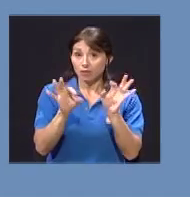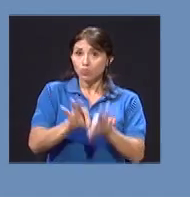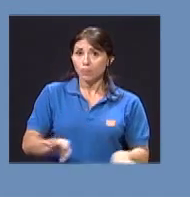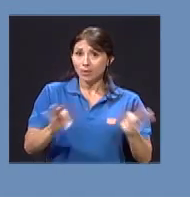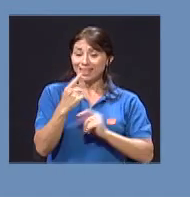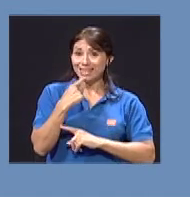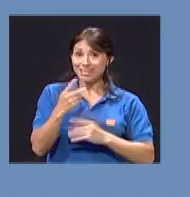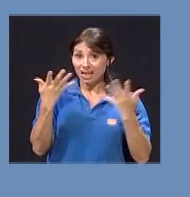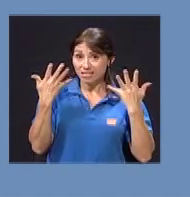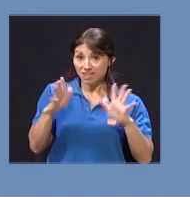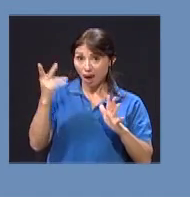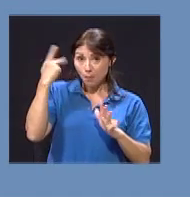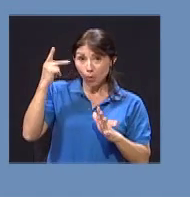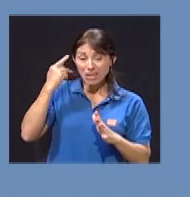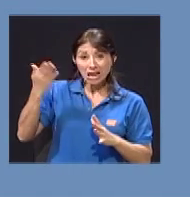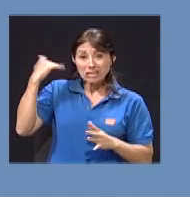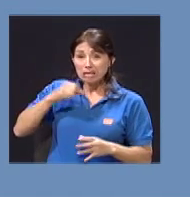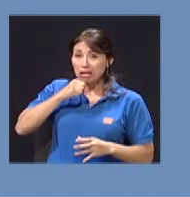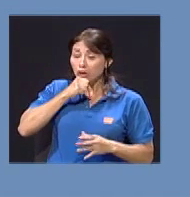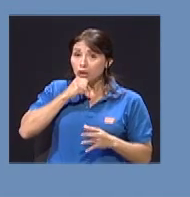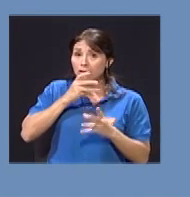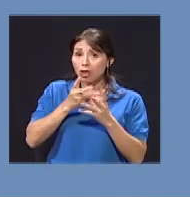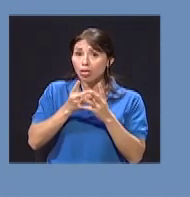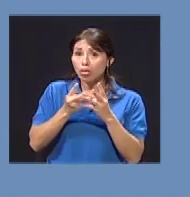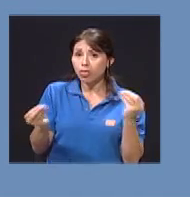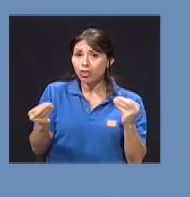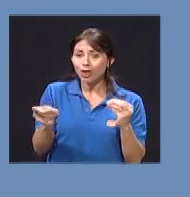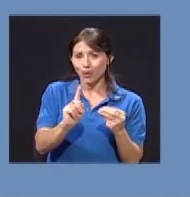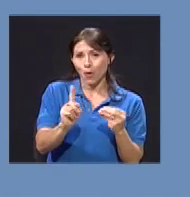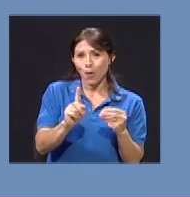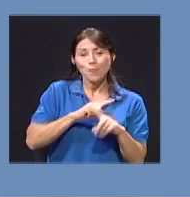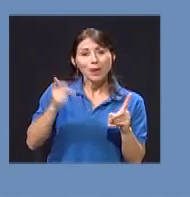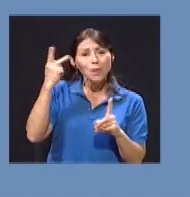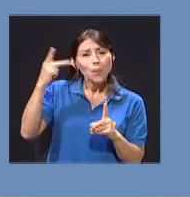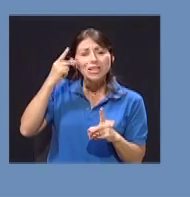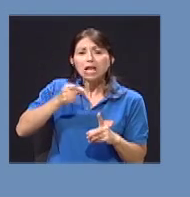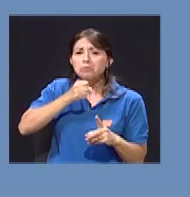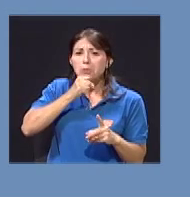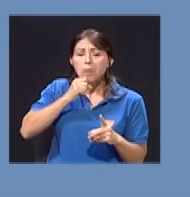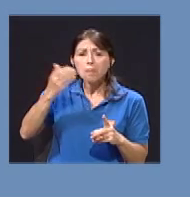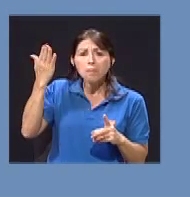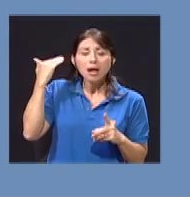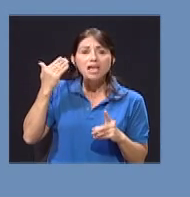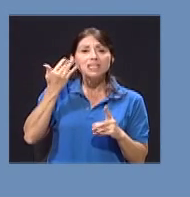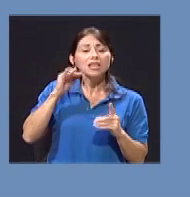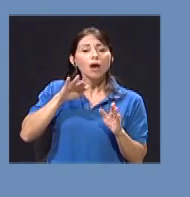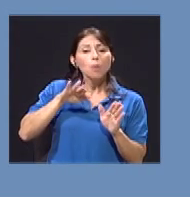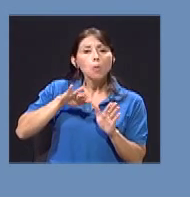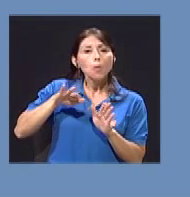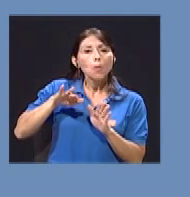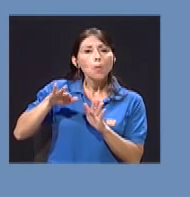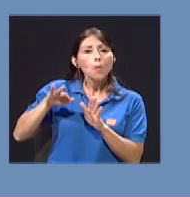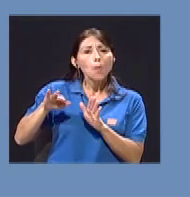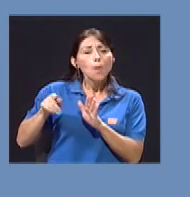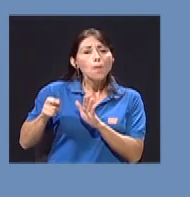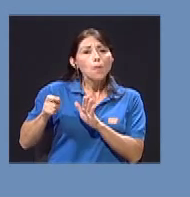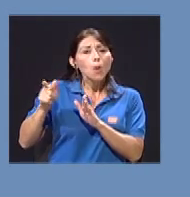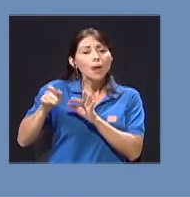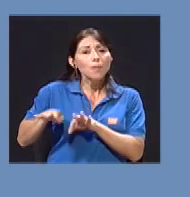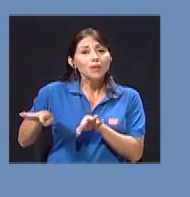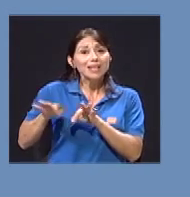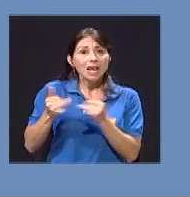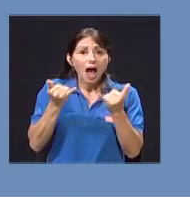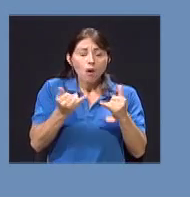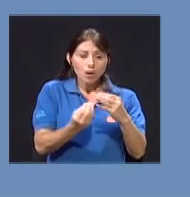sentido es importante mencionar que no es que las políticas anteriores desaparecen, pero tienen un peso menor. Y empiezan a